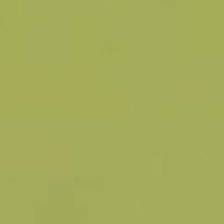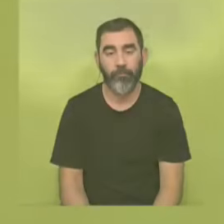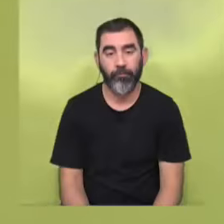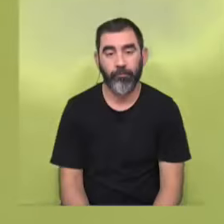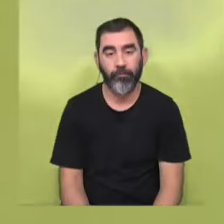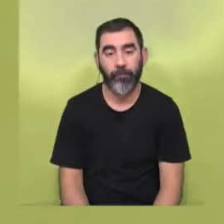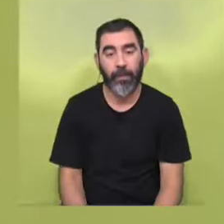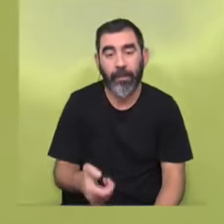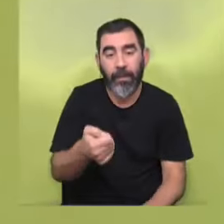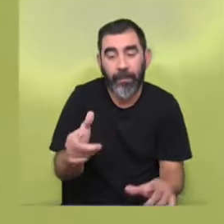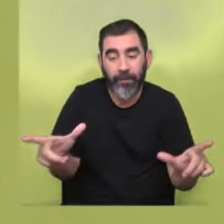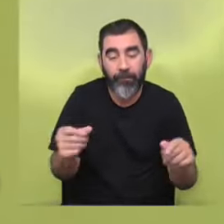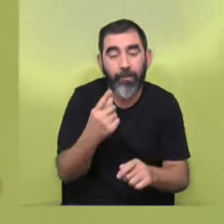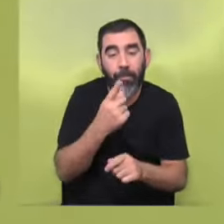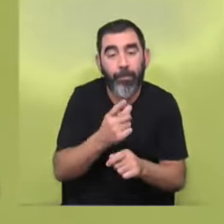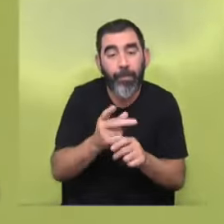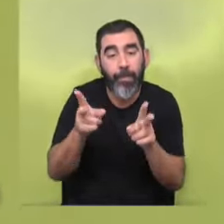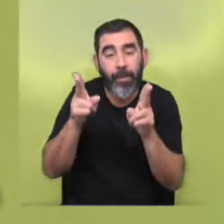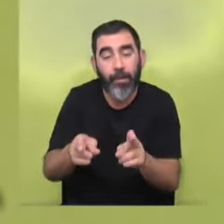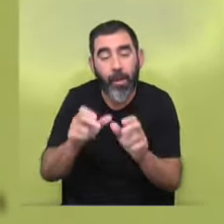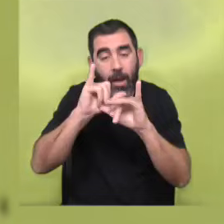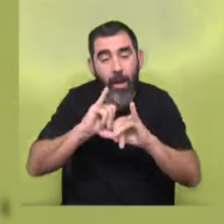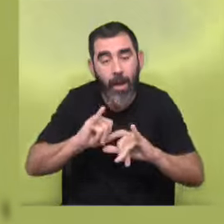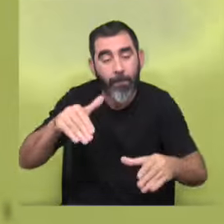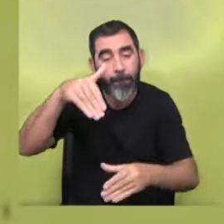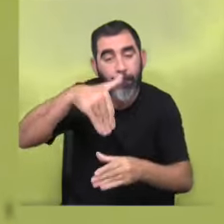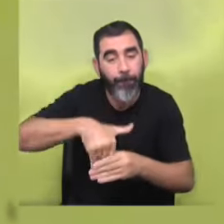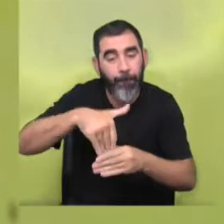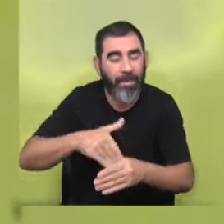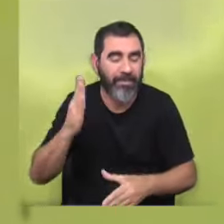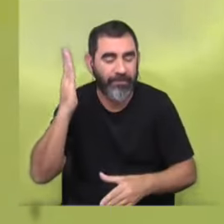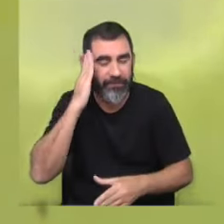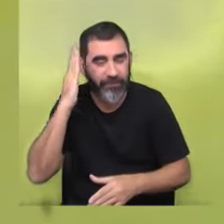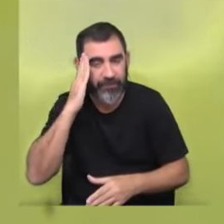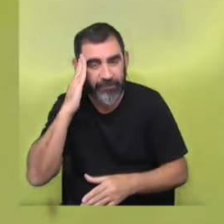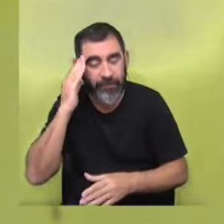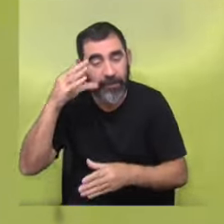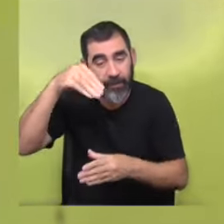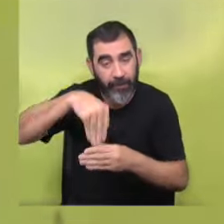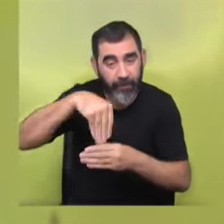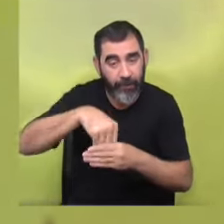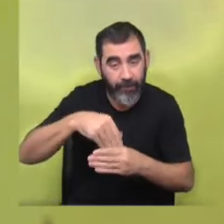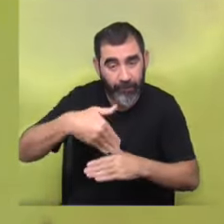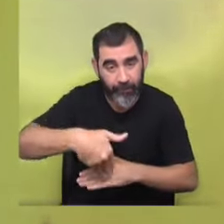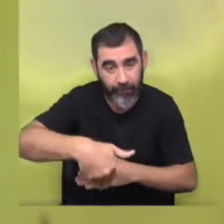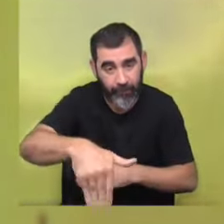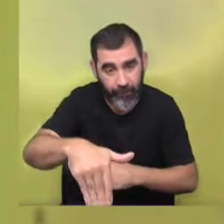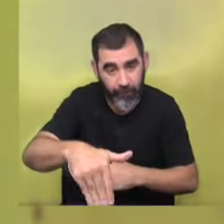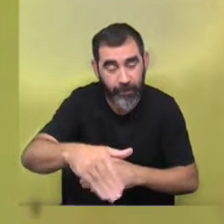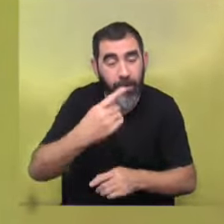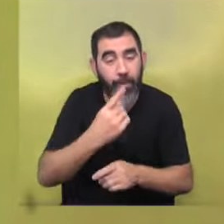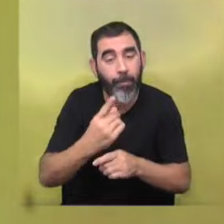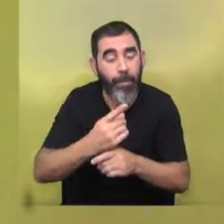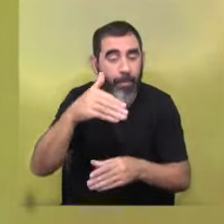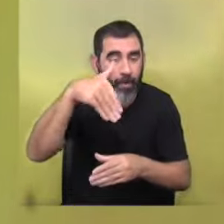Estamos terminando el primer tramo de una campaña electoral que ustedes saben, tiene las internas en estos días, primera